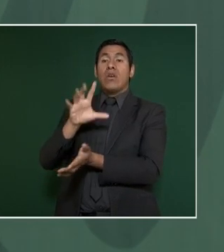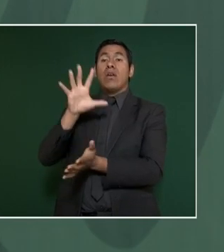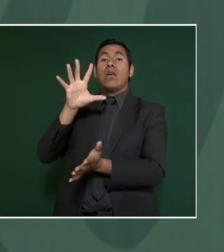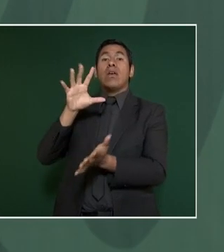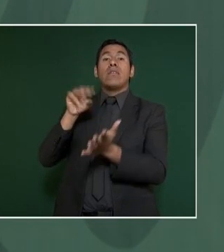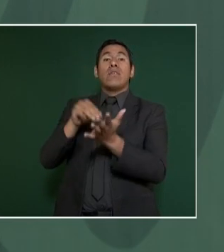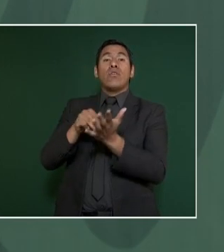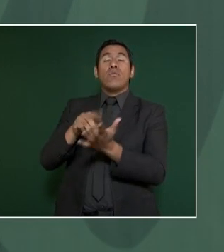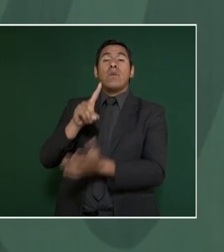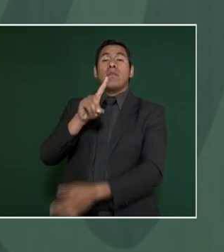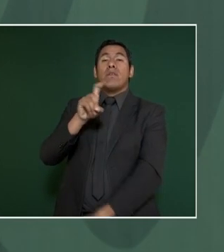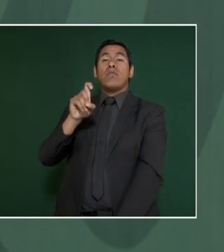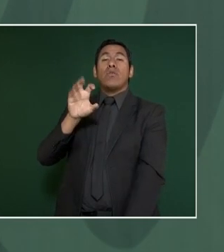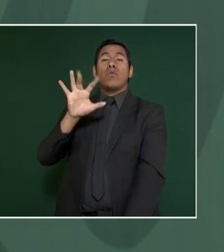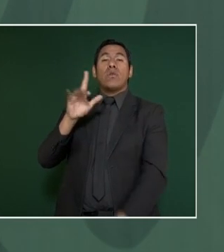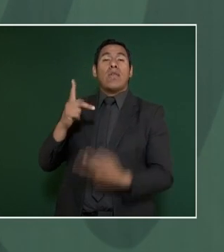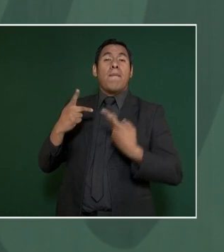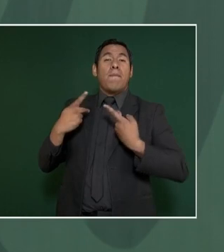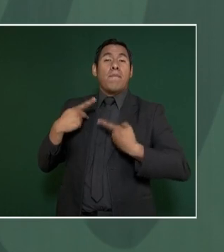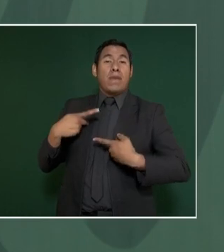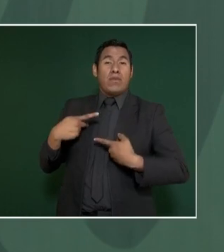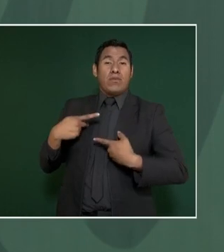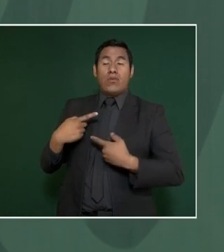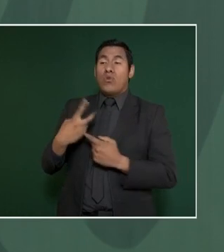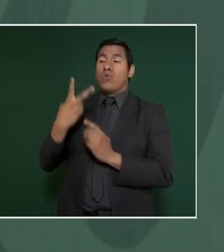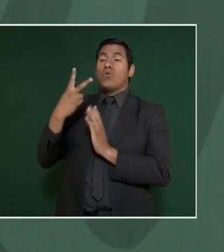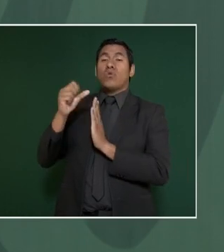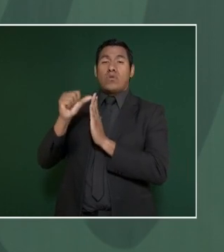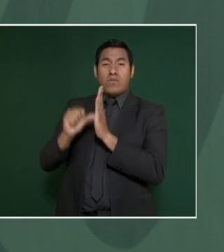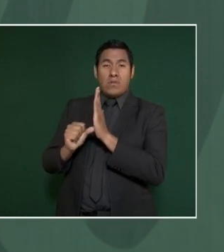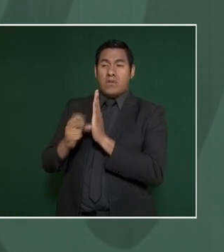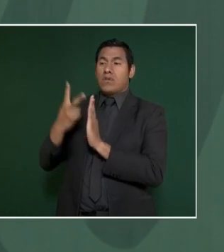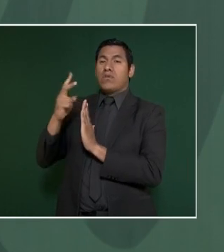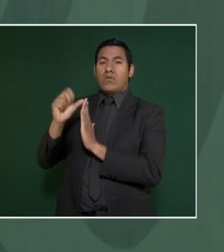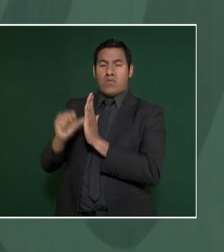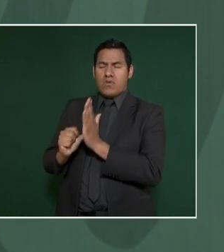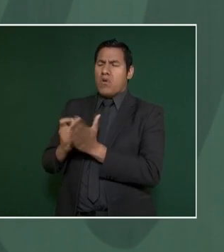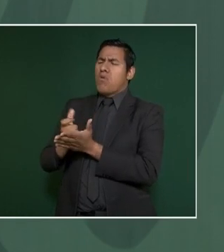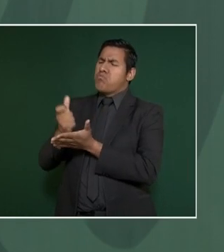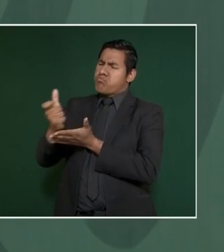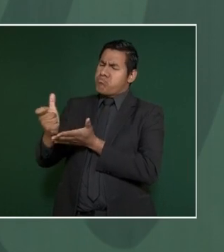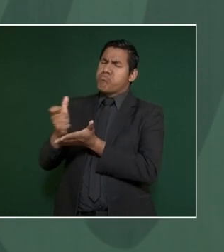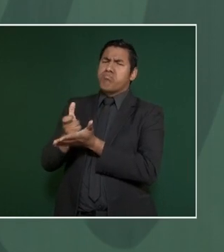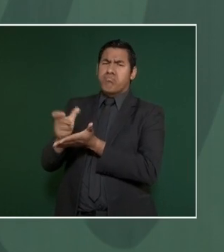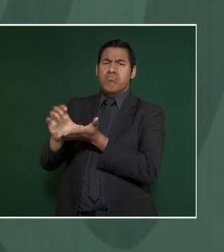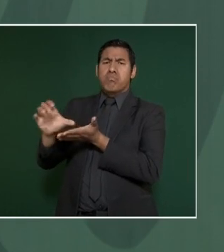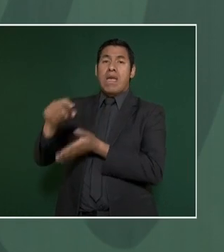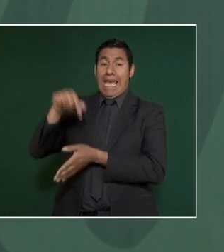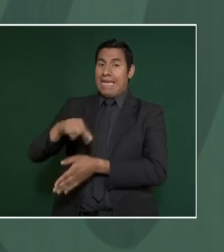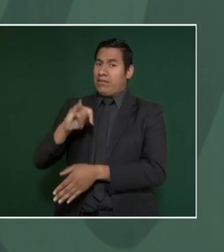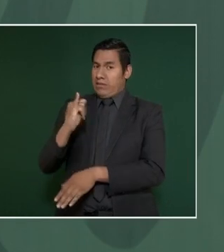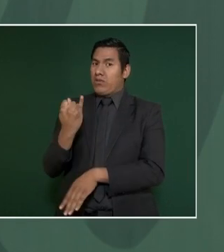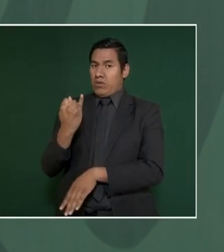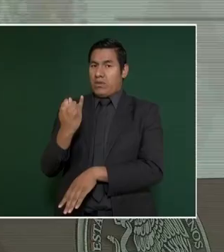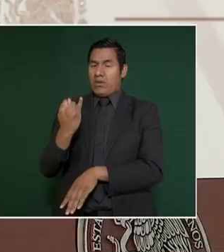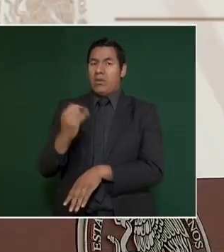5150 pesos bimestrales solo en Tijuana hay